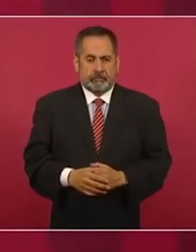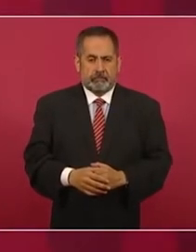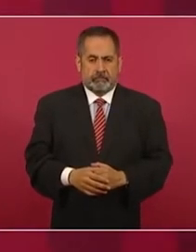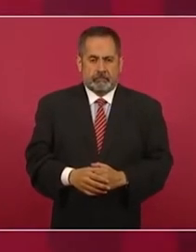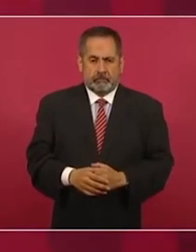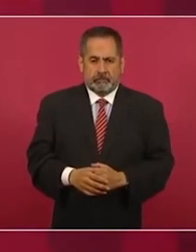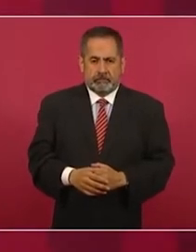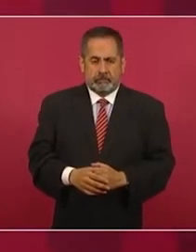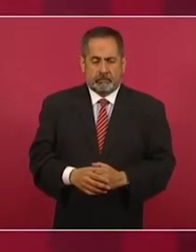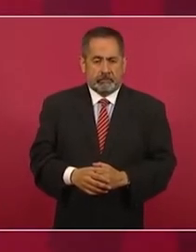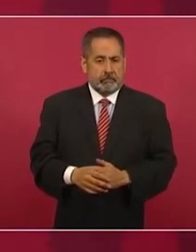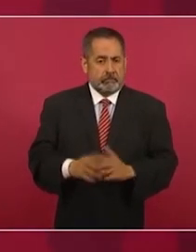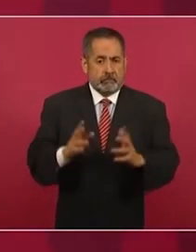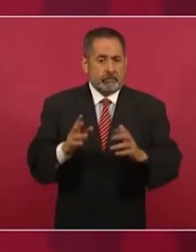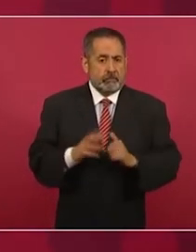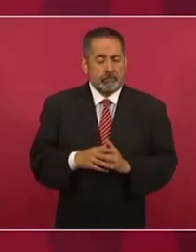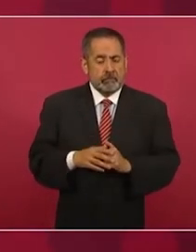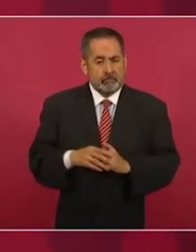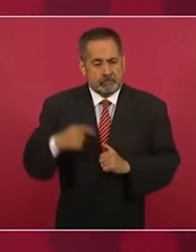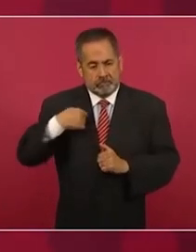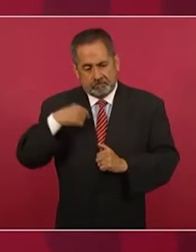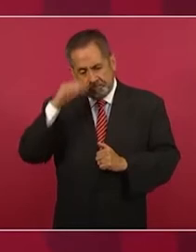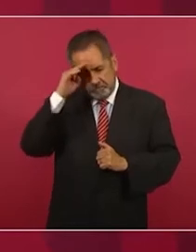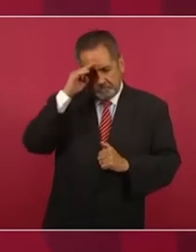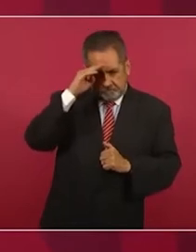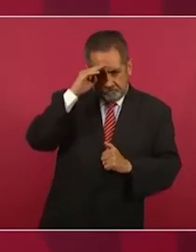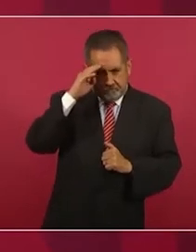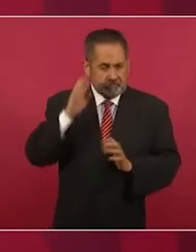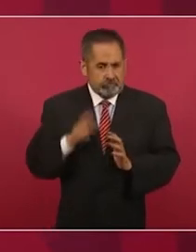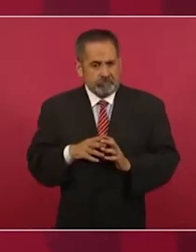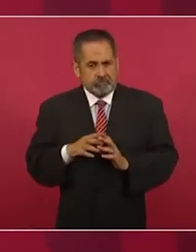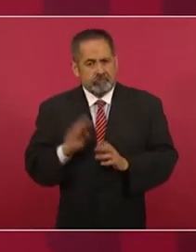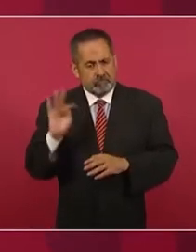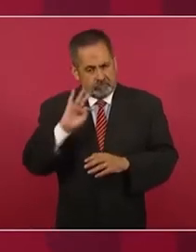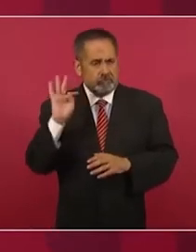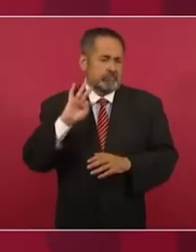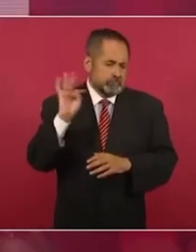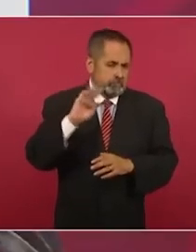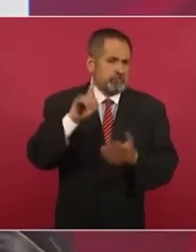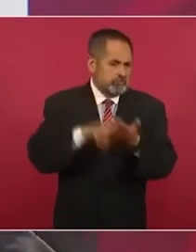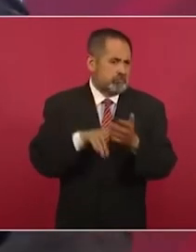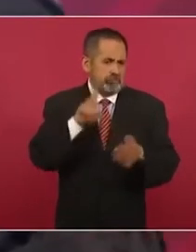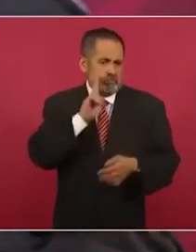Y yo no descarto el que el presidente